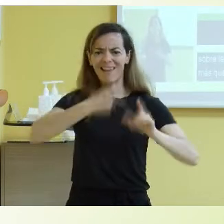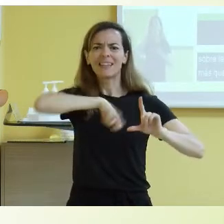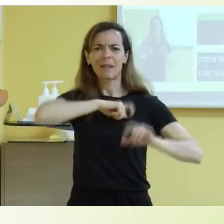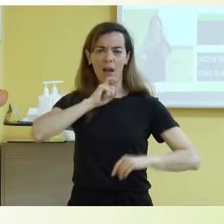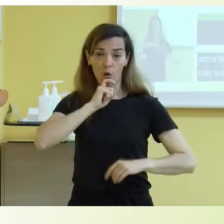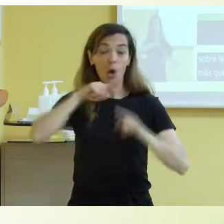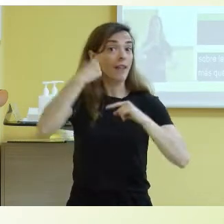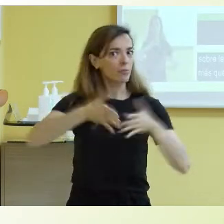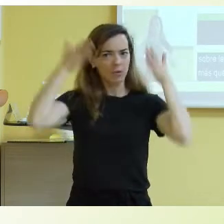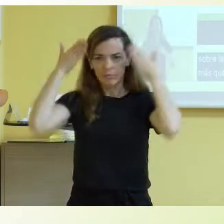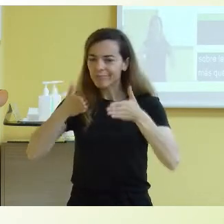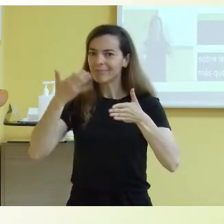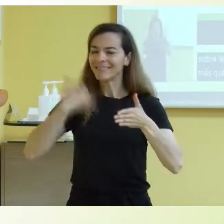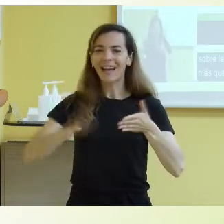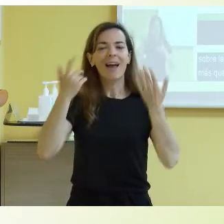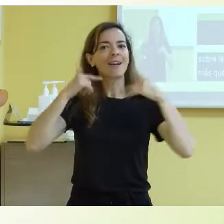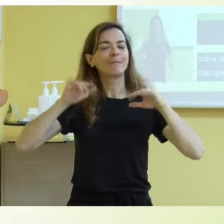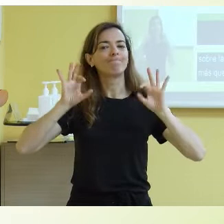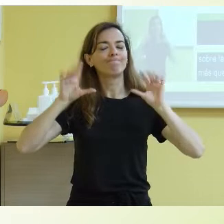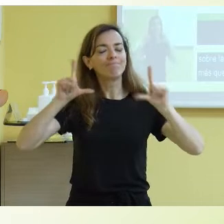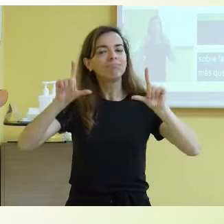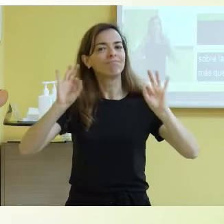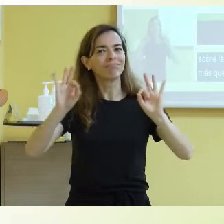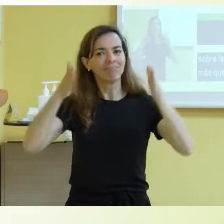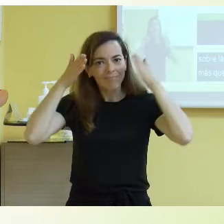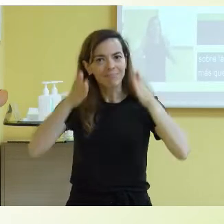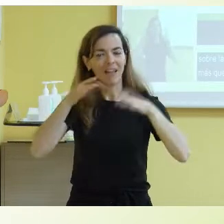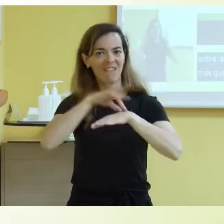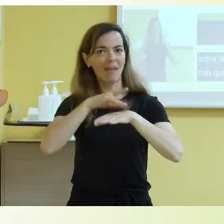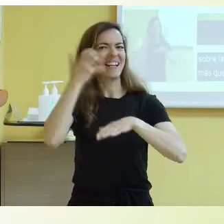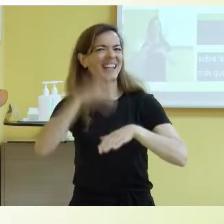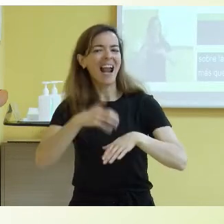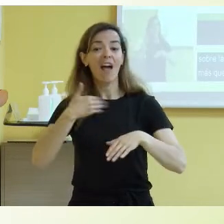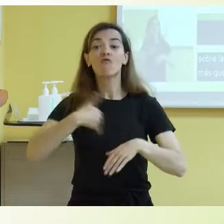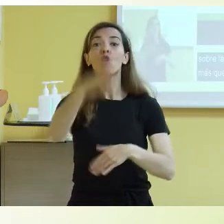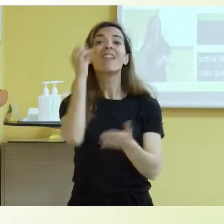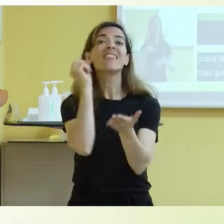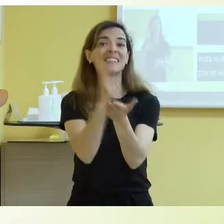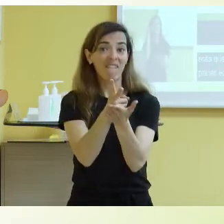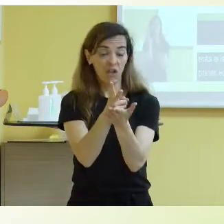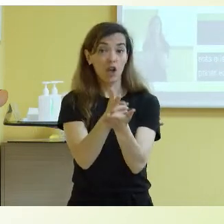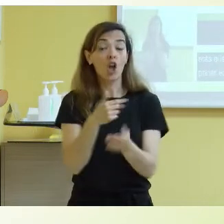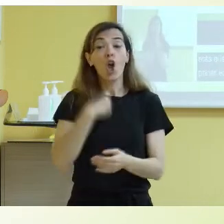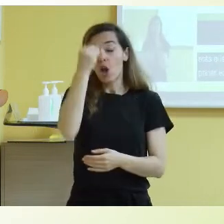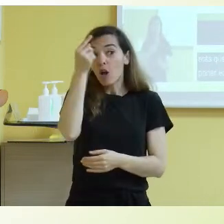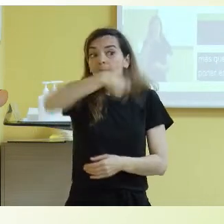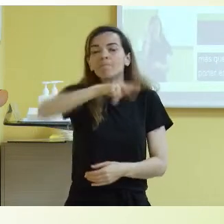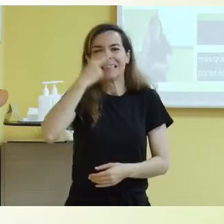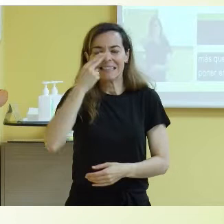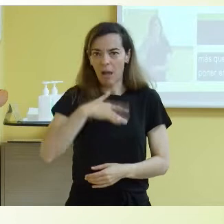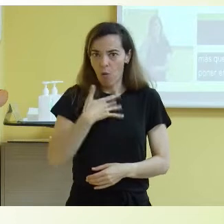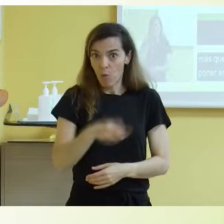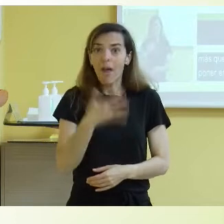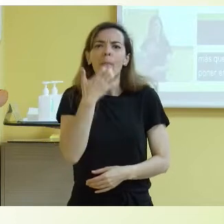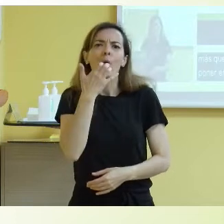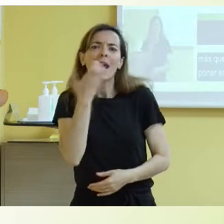ya centrarnos un poco más en el marco de las enfermedades raras y en los desafíos de algo que yo creo que os puede interesar, que es el